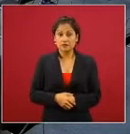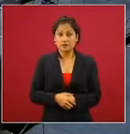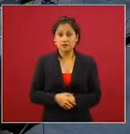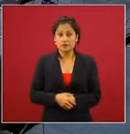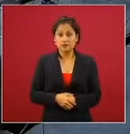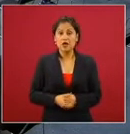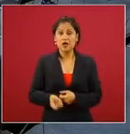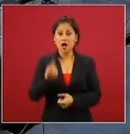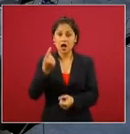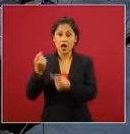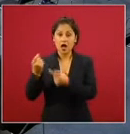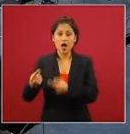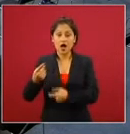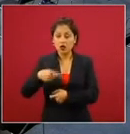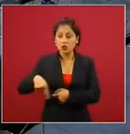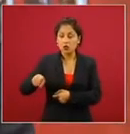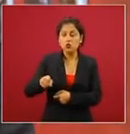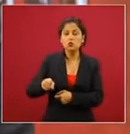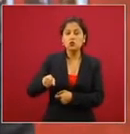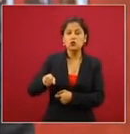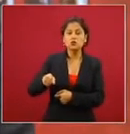amnistías,